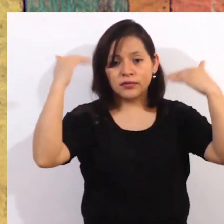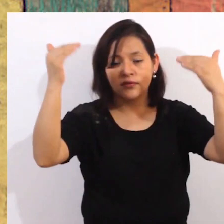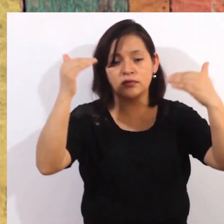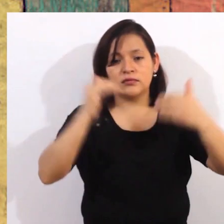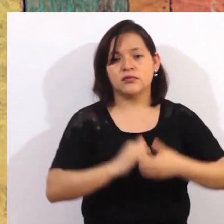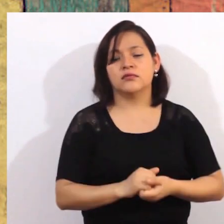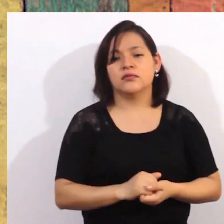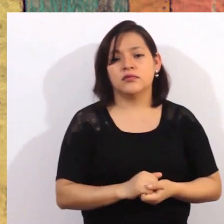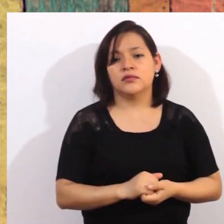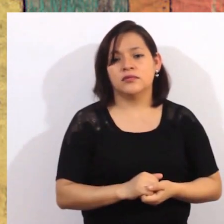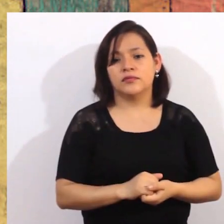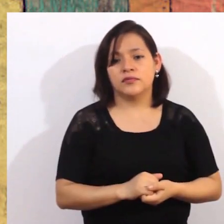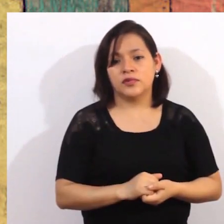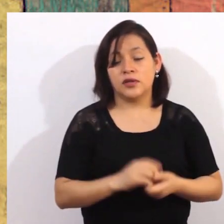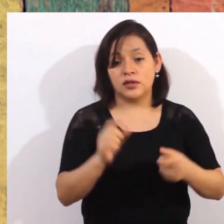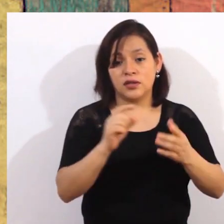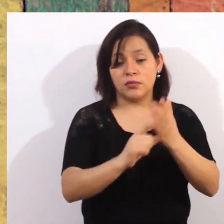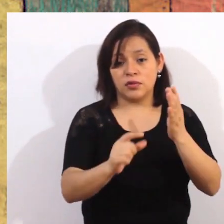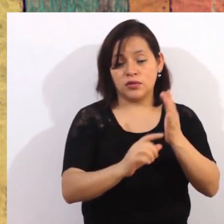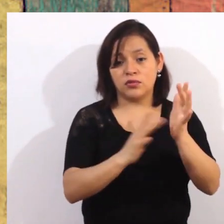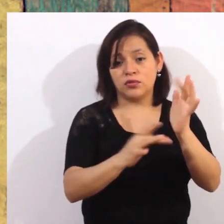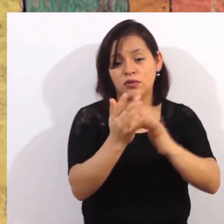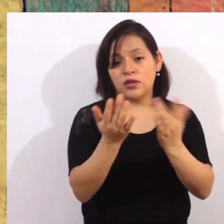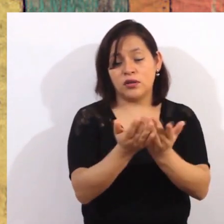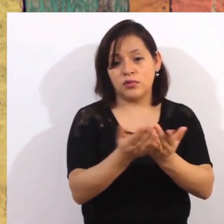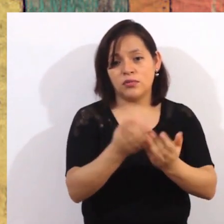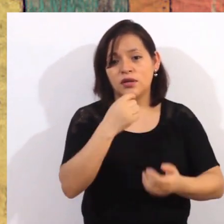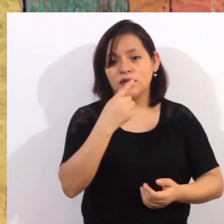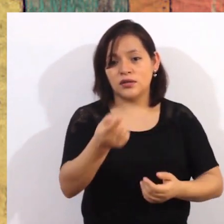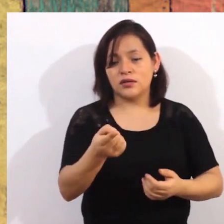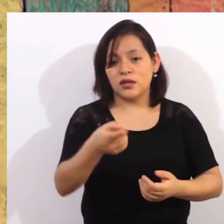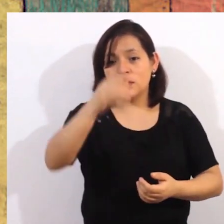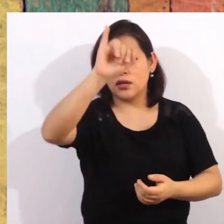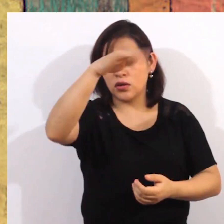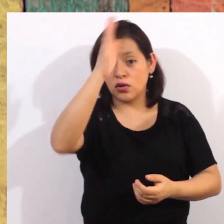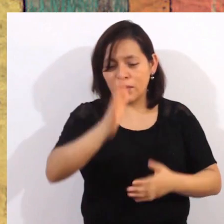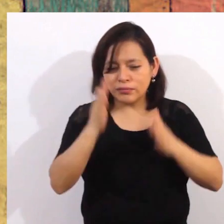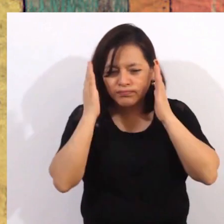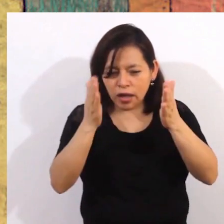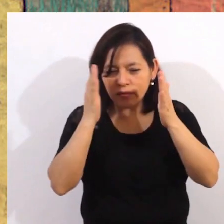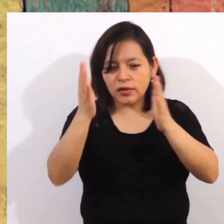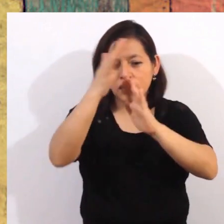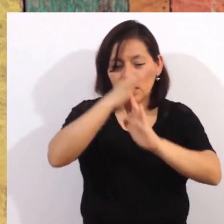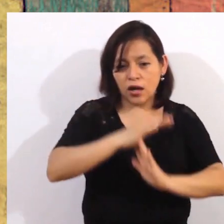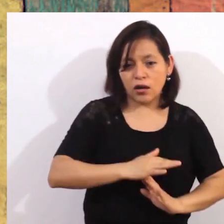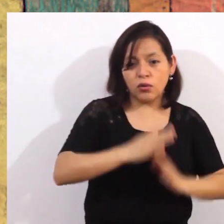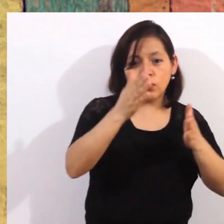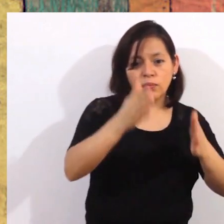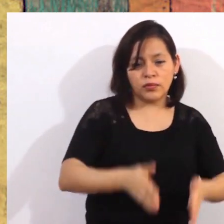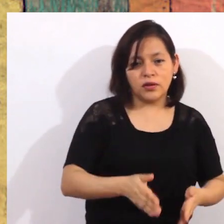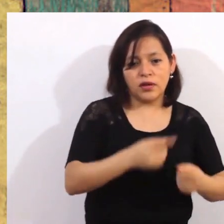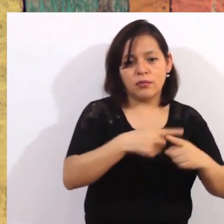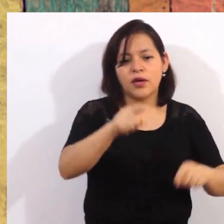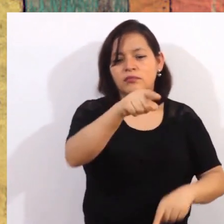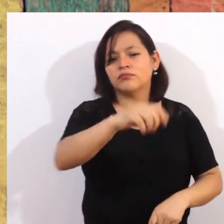sabemos todos. Y muy bien explica este pasaje. Atiende al humilde, mas al altivo mira de